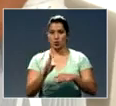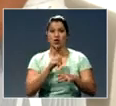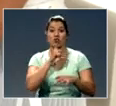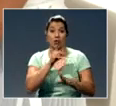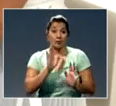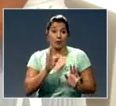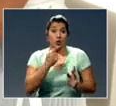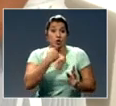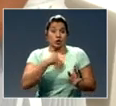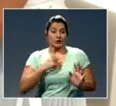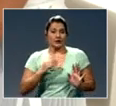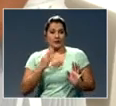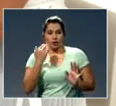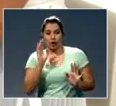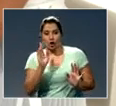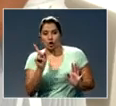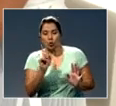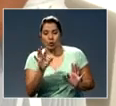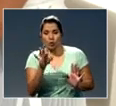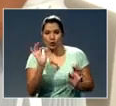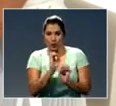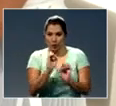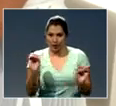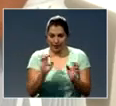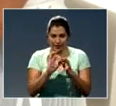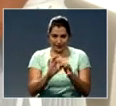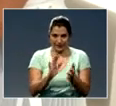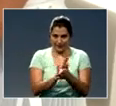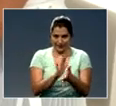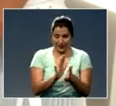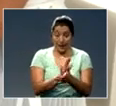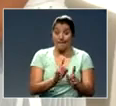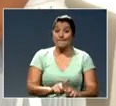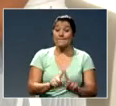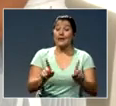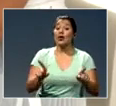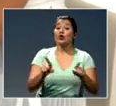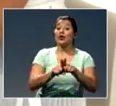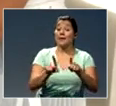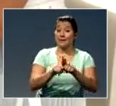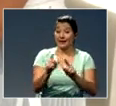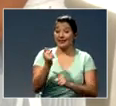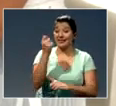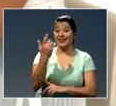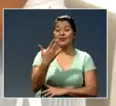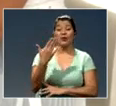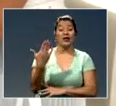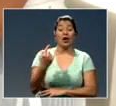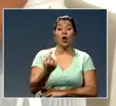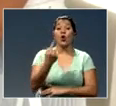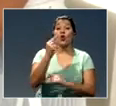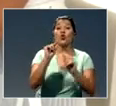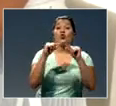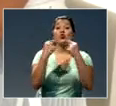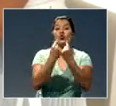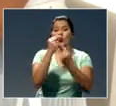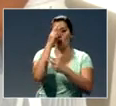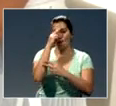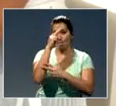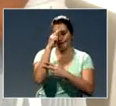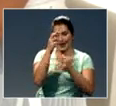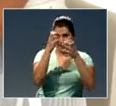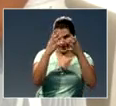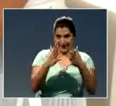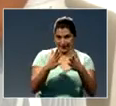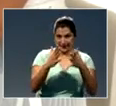aparece la venta. Pero además de eso, lo que entendemos fue que un grupo mexicano trajo cajas de dólares y le